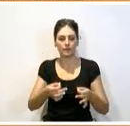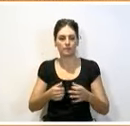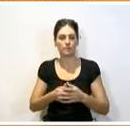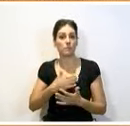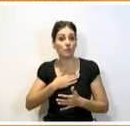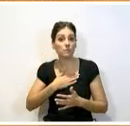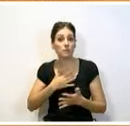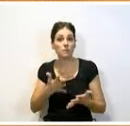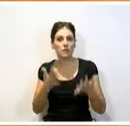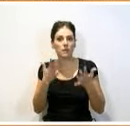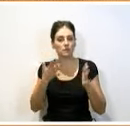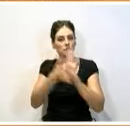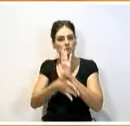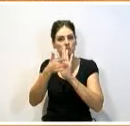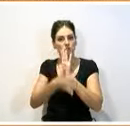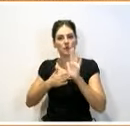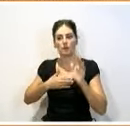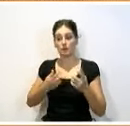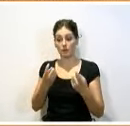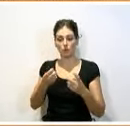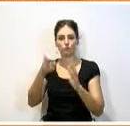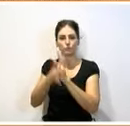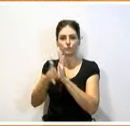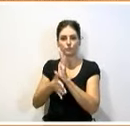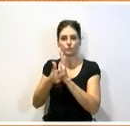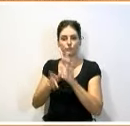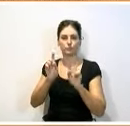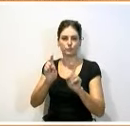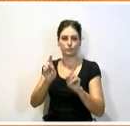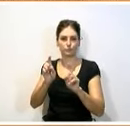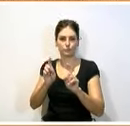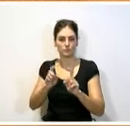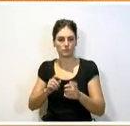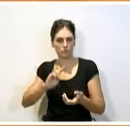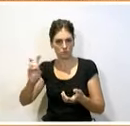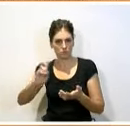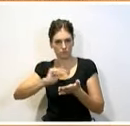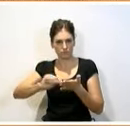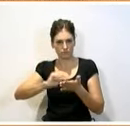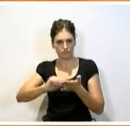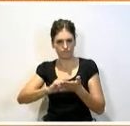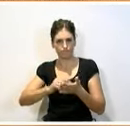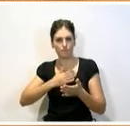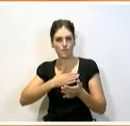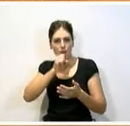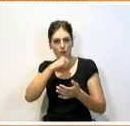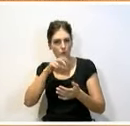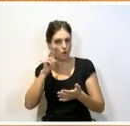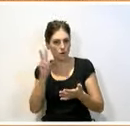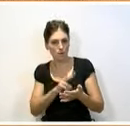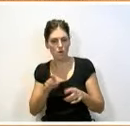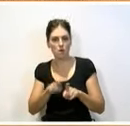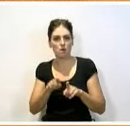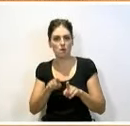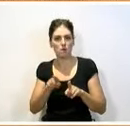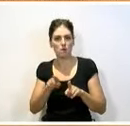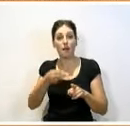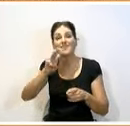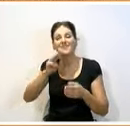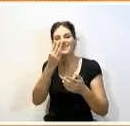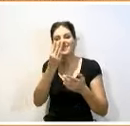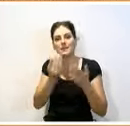me encanta explicar a mis alumnos las sacas de Patricio Escobal, que di a leer a mi abuelo y que leyó con fruición durante 3 noches